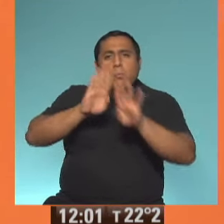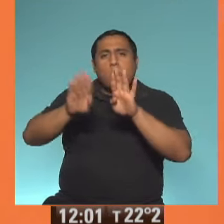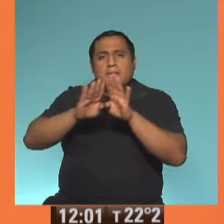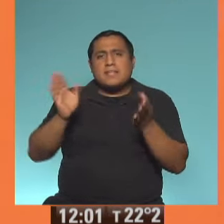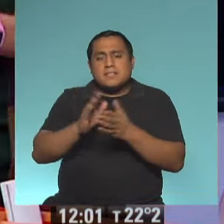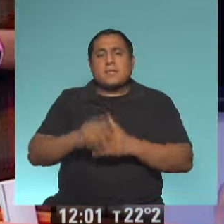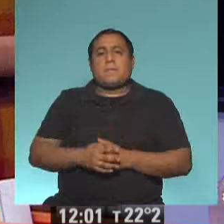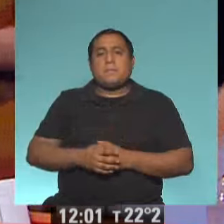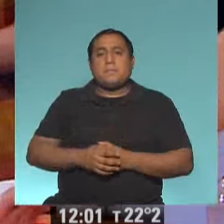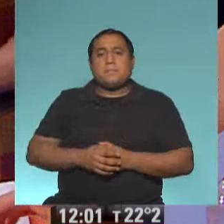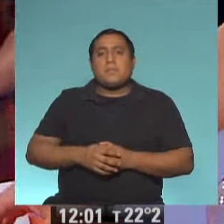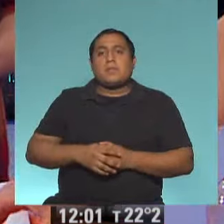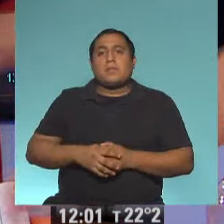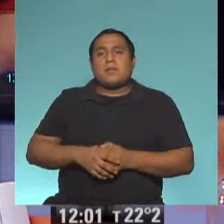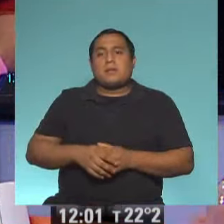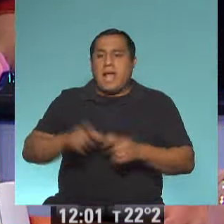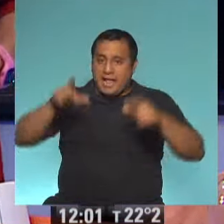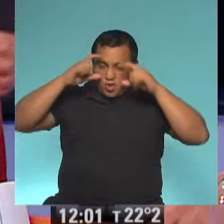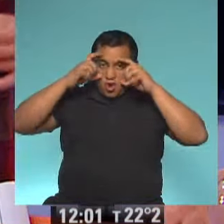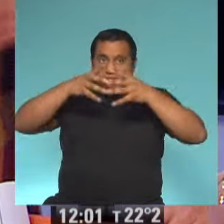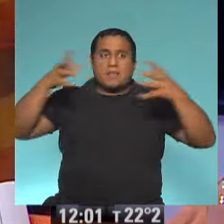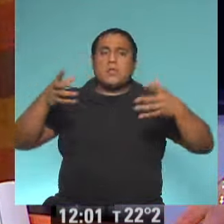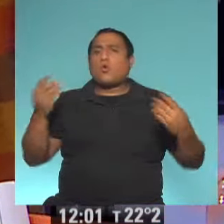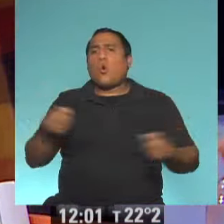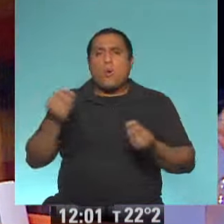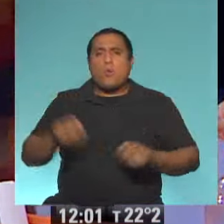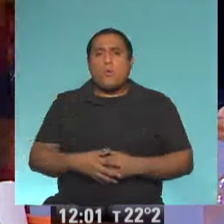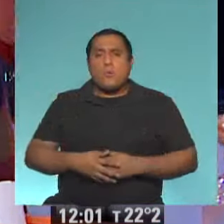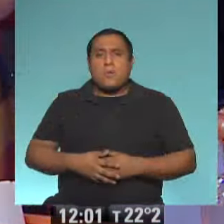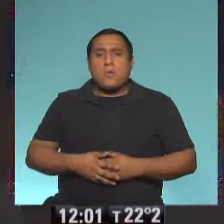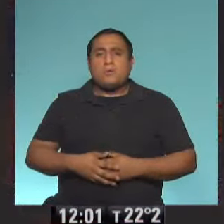chiquita. Y mira lo que yo tengo. ¿Cómo serán unos anteojos grandes? Unos